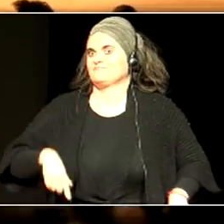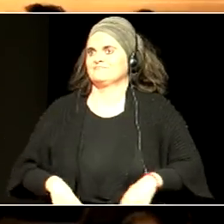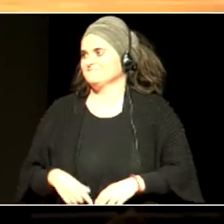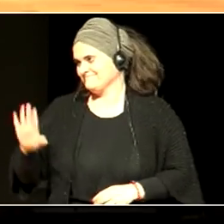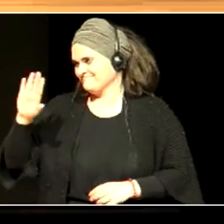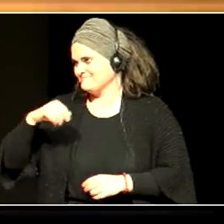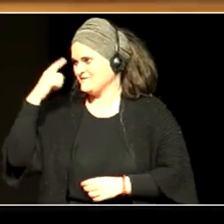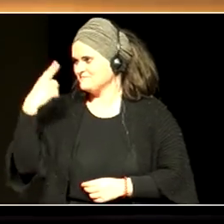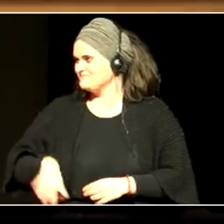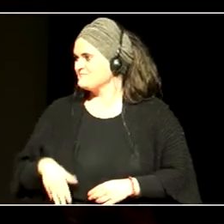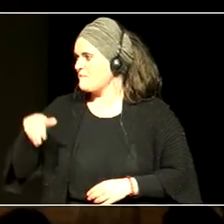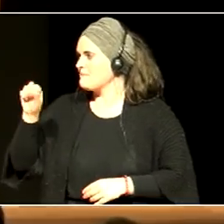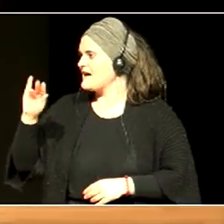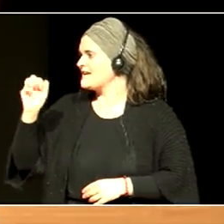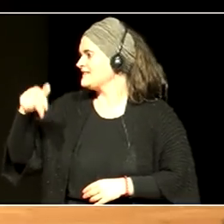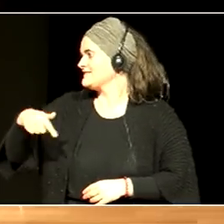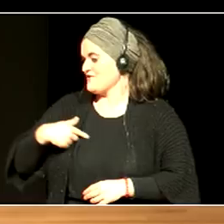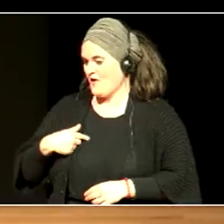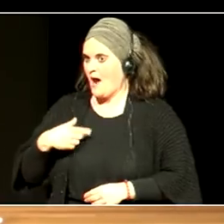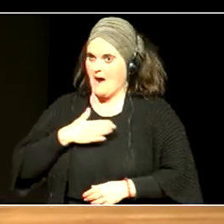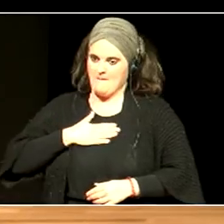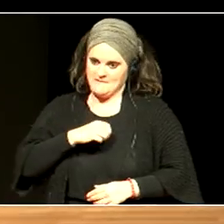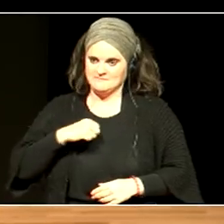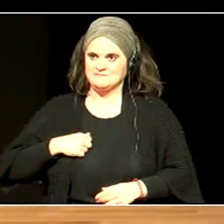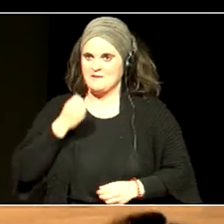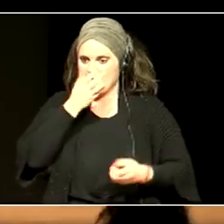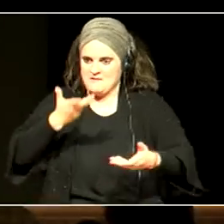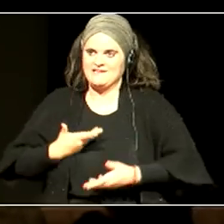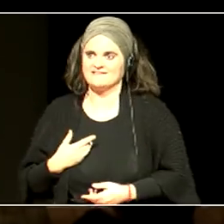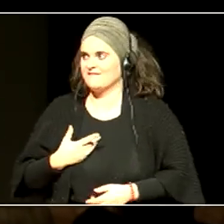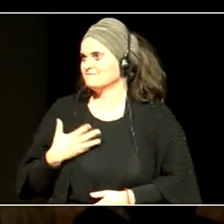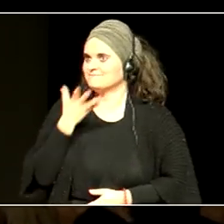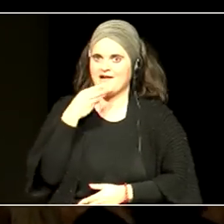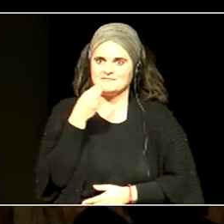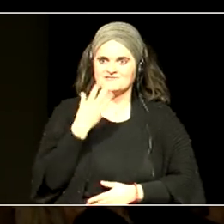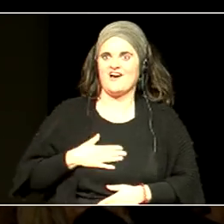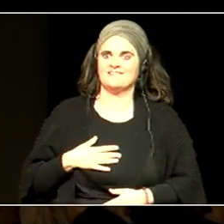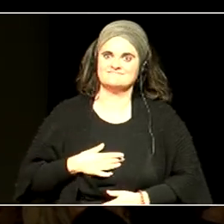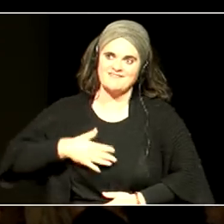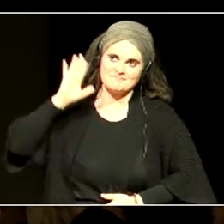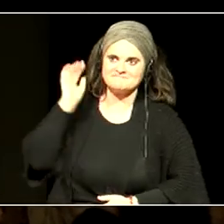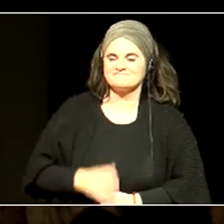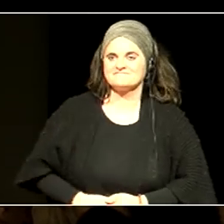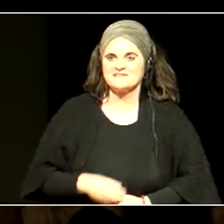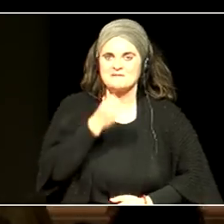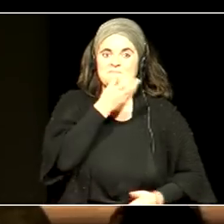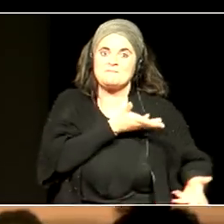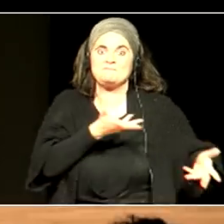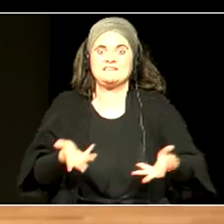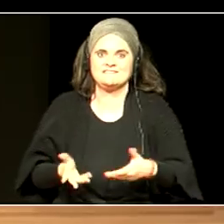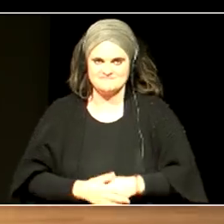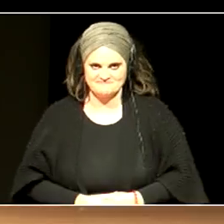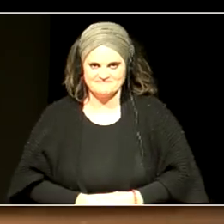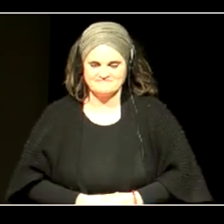apa pues me voy a dar la bienvenida a mí misma que me ha parecido fantástico eso o sea apa tía eh on etorri